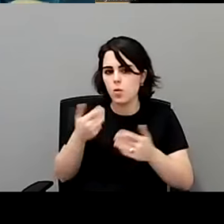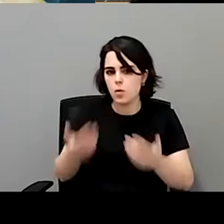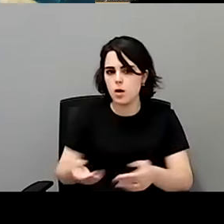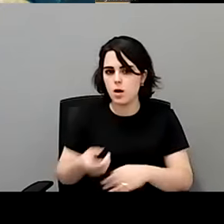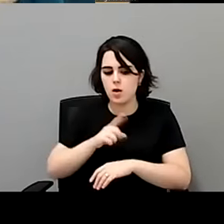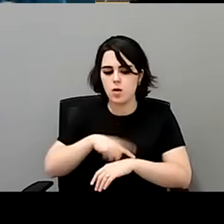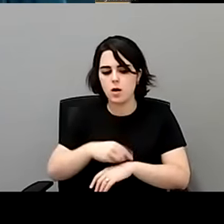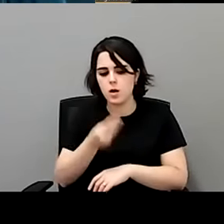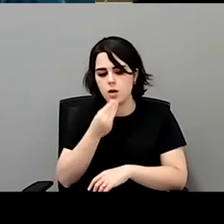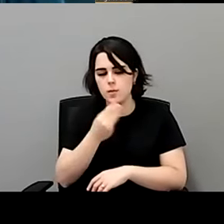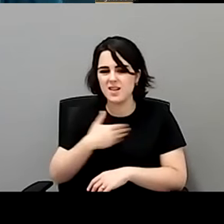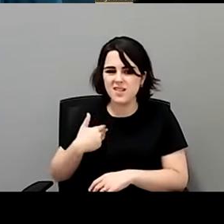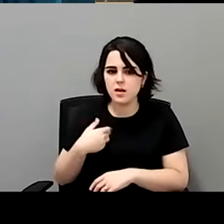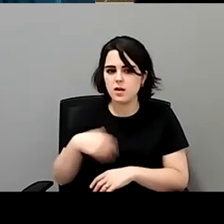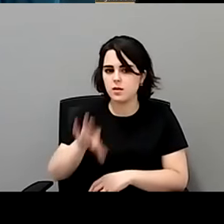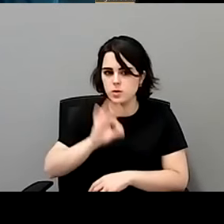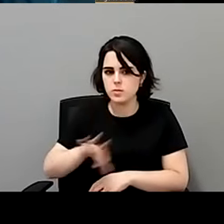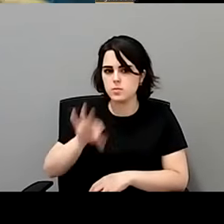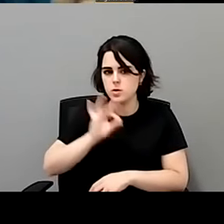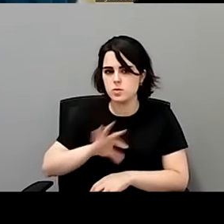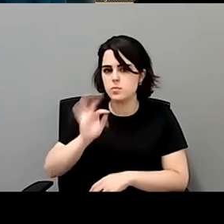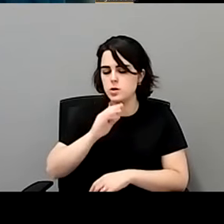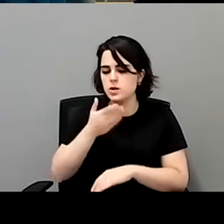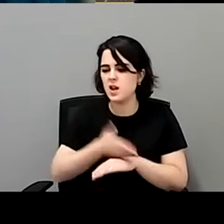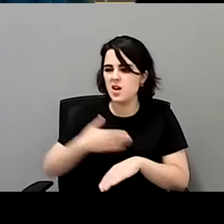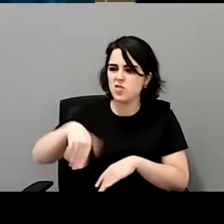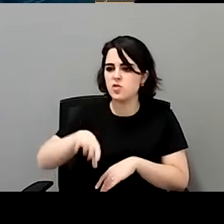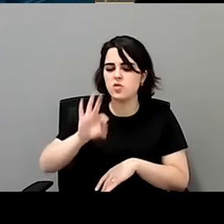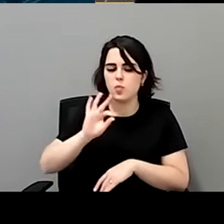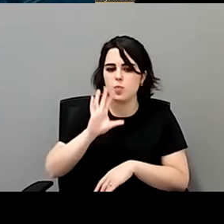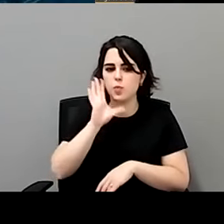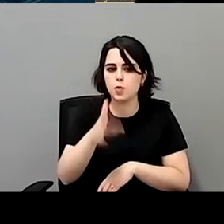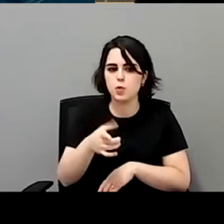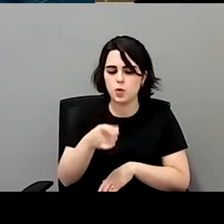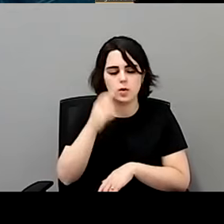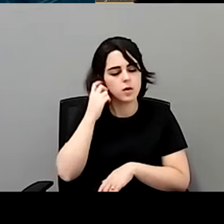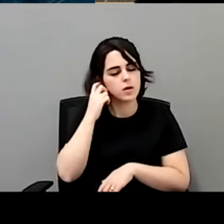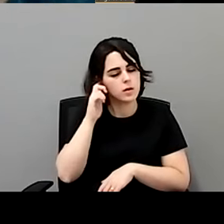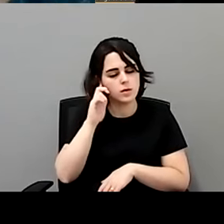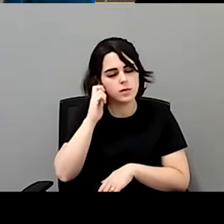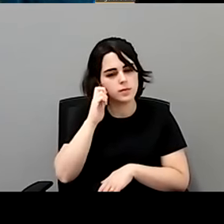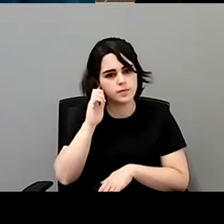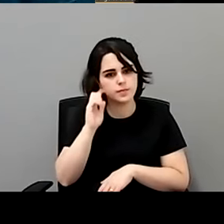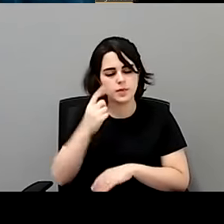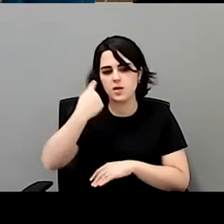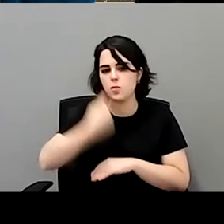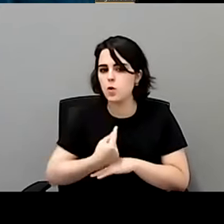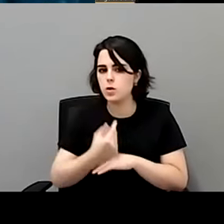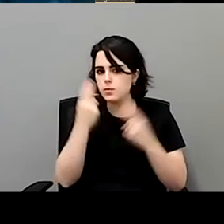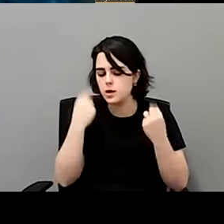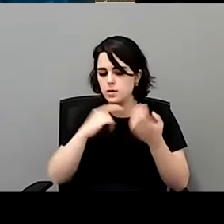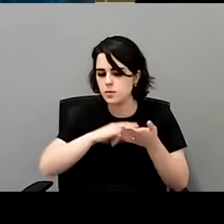comer? ¿A dónde quiero ir? ¿Por qué me lo tienen que poner en un